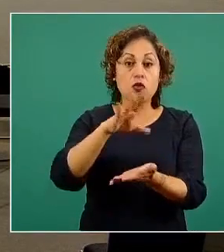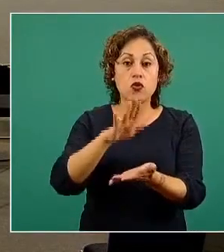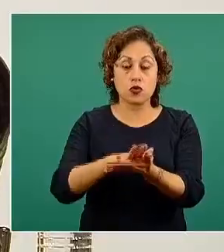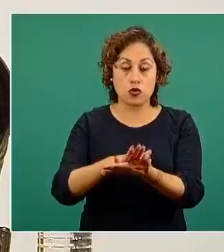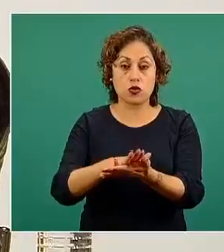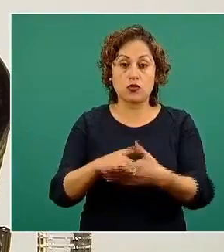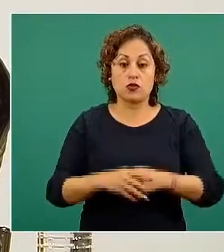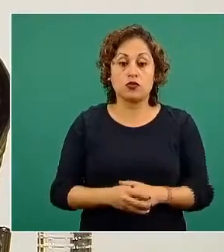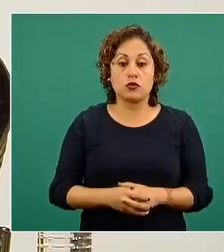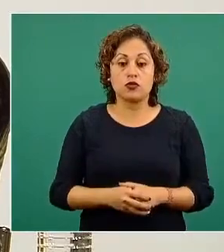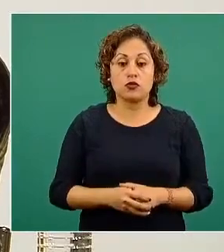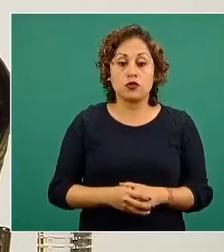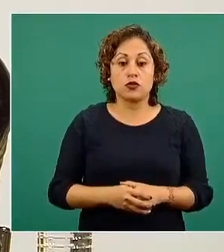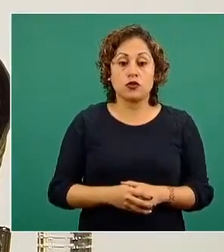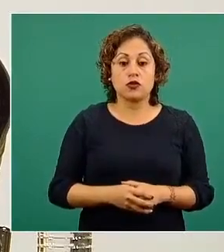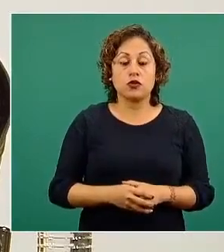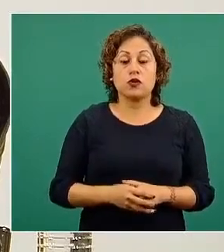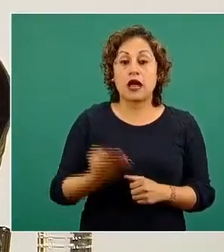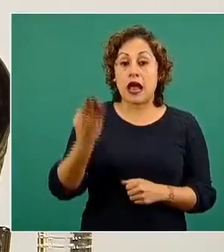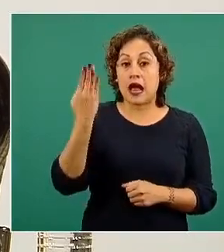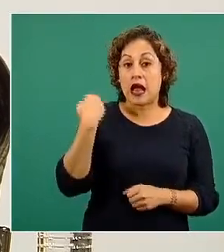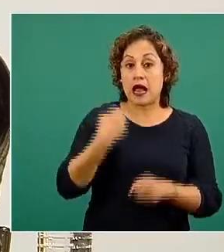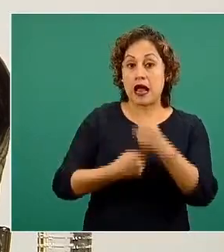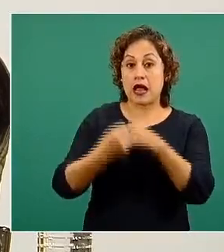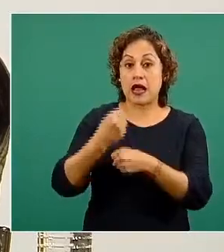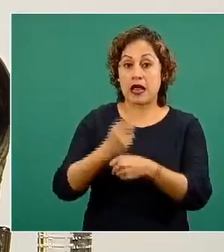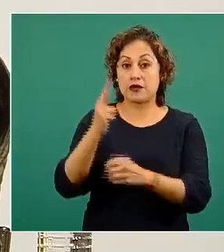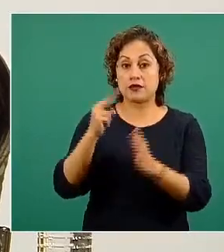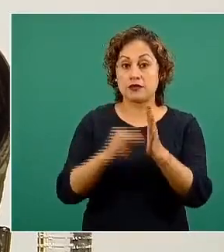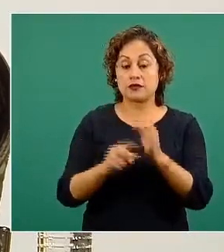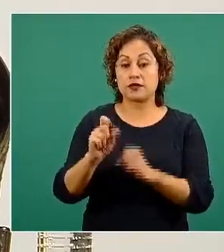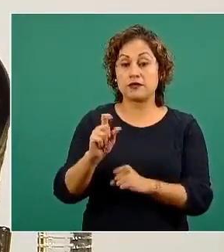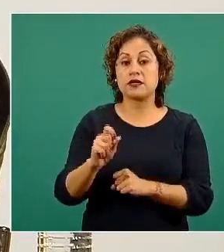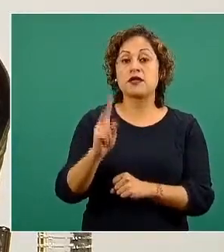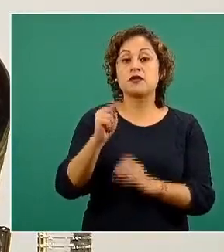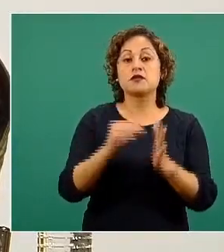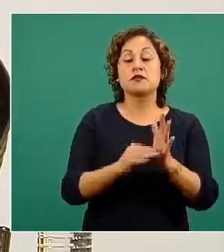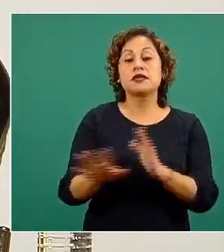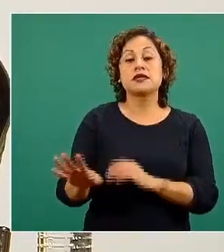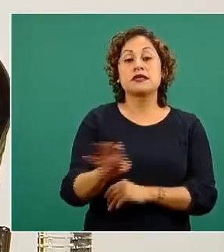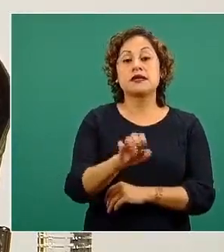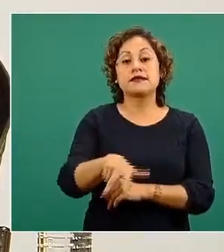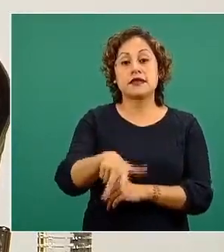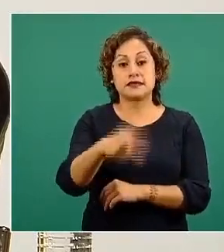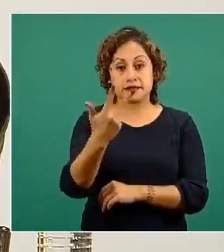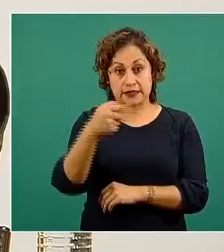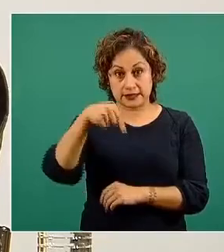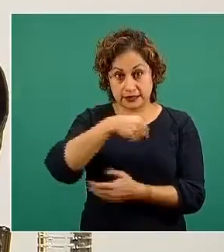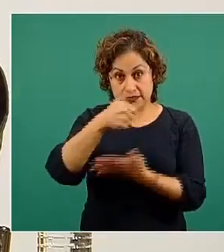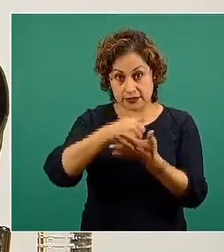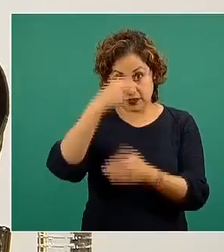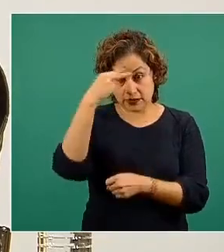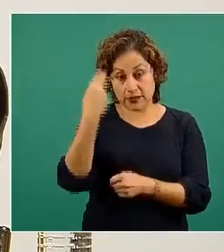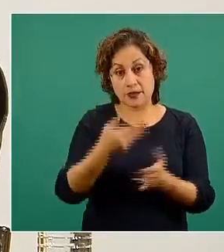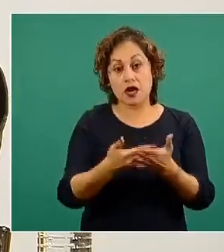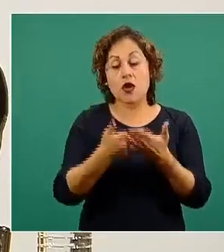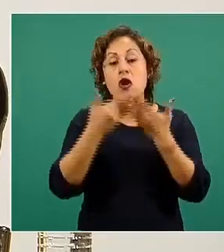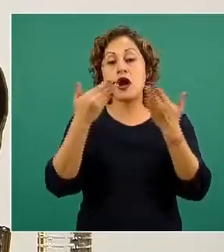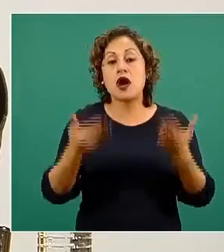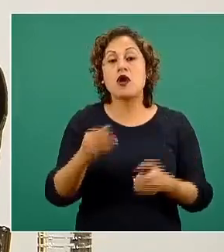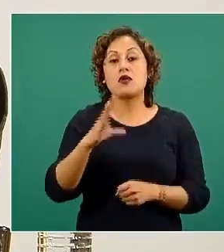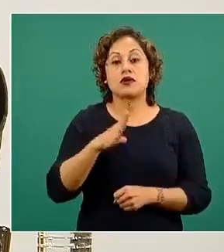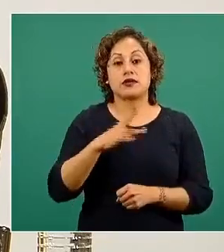antecedente. Cerramos nosotros el año con 2.513 camas en la ciudad. Al día de hoy, 9 de enero, tenemos